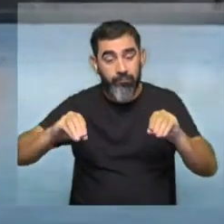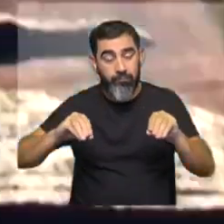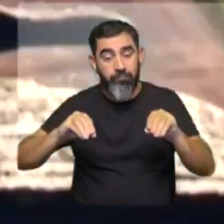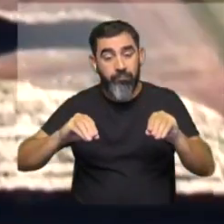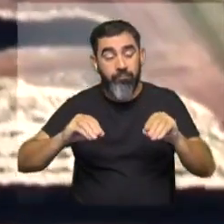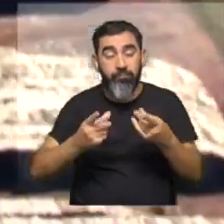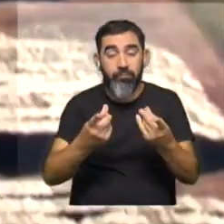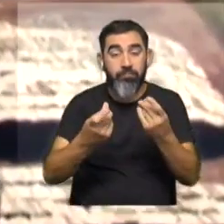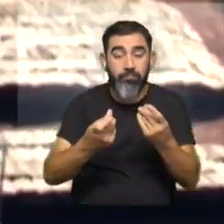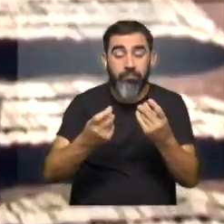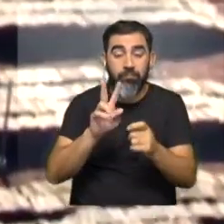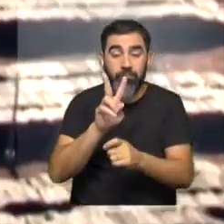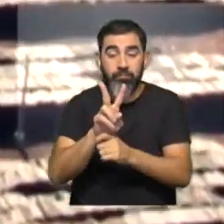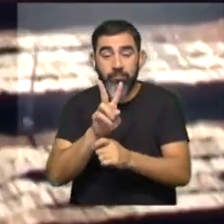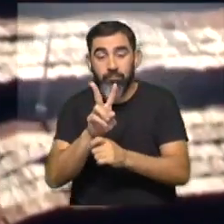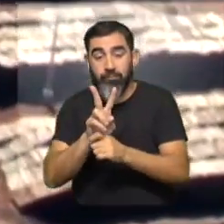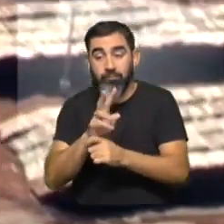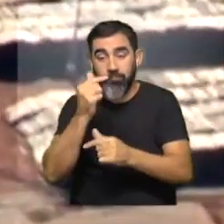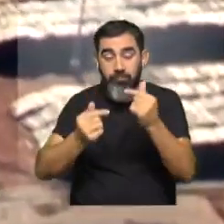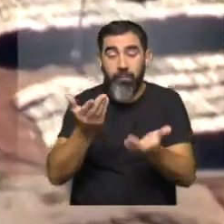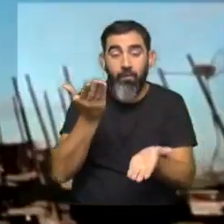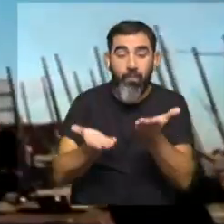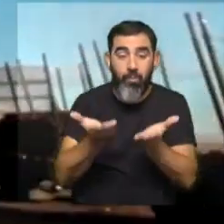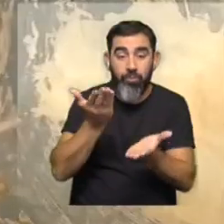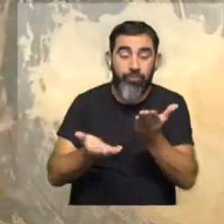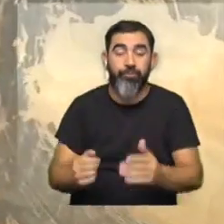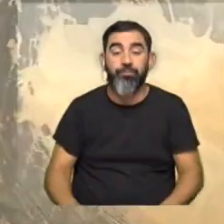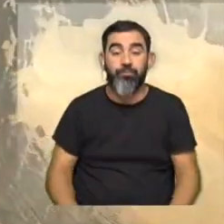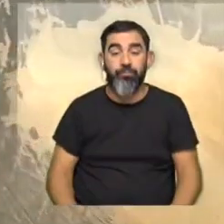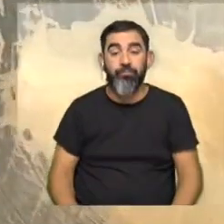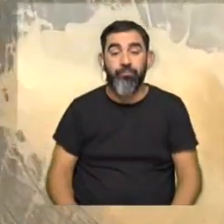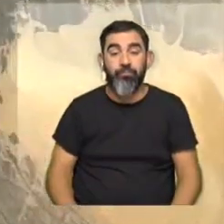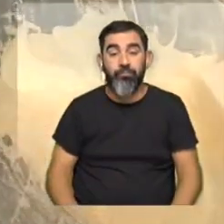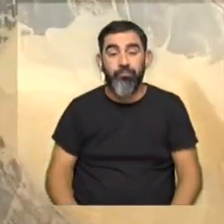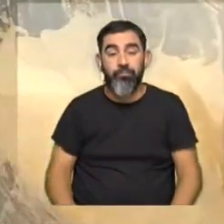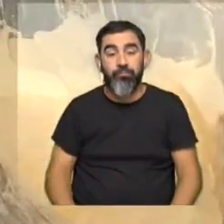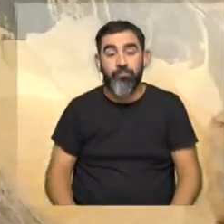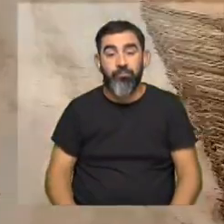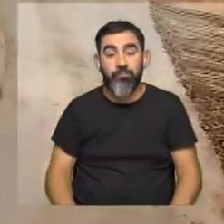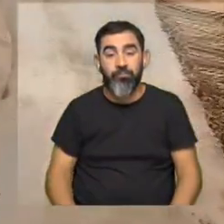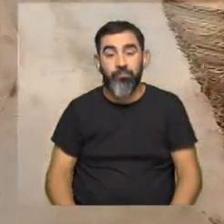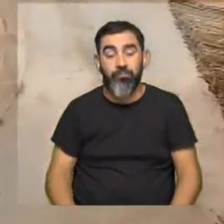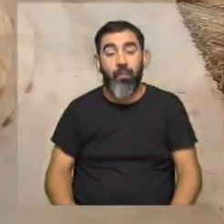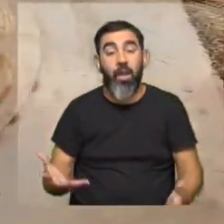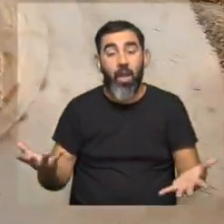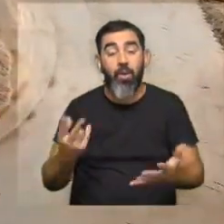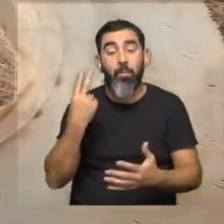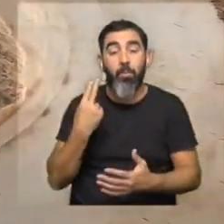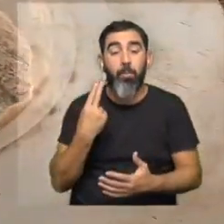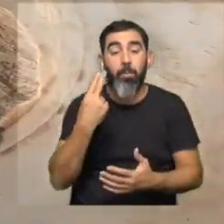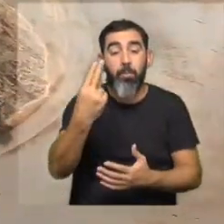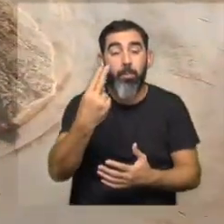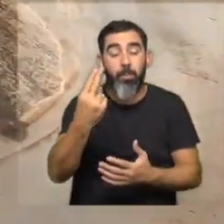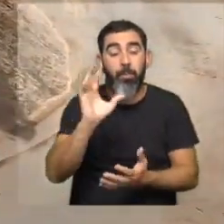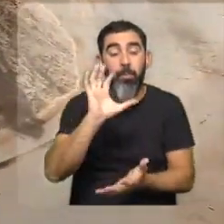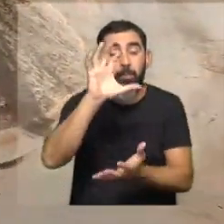requerirán medidas de monitoreo, control y evaluación. Lo que ha sucedido ahora es que se le ha dado una autorización ambiental a la